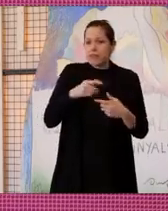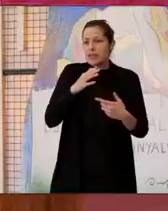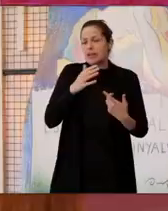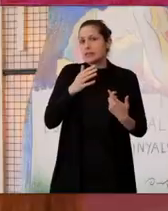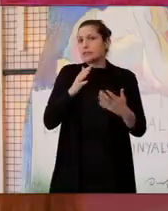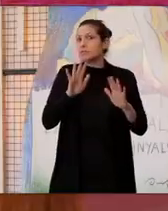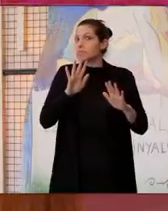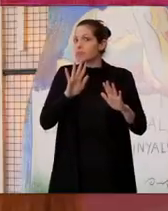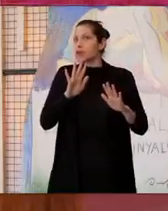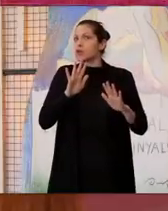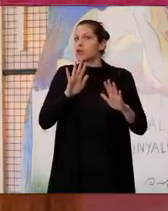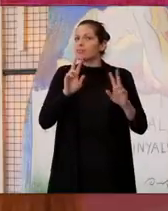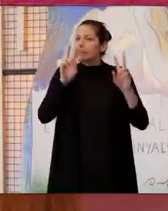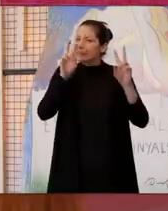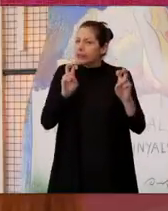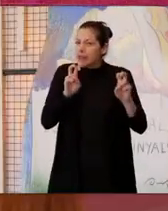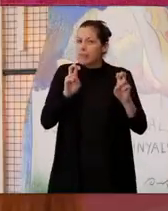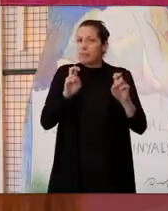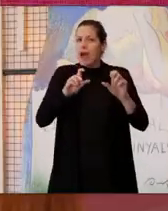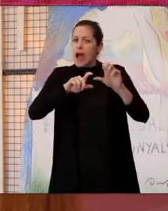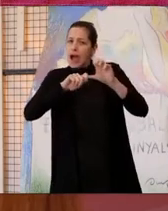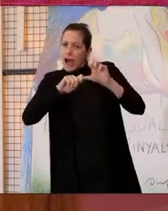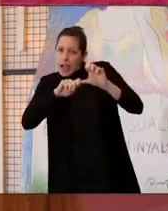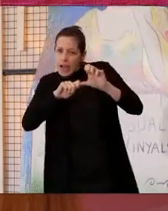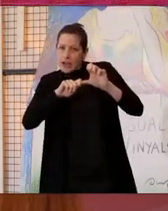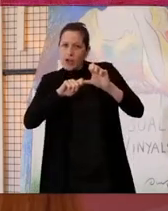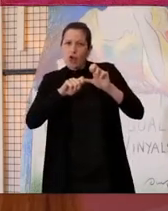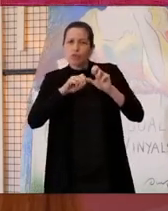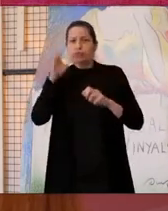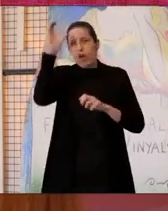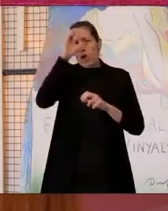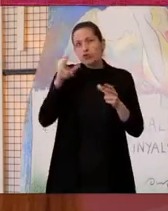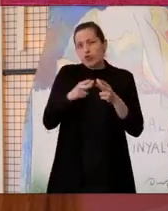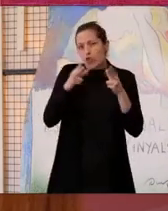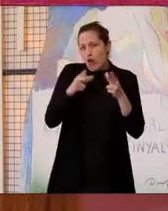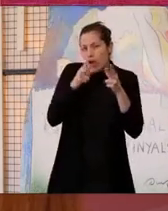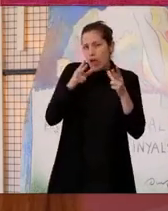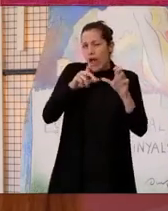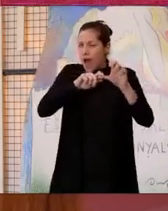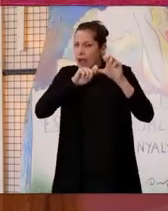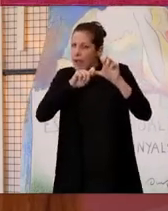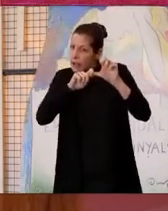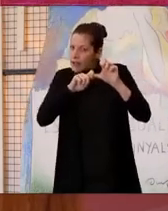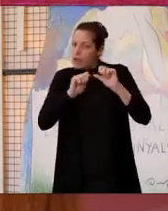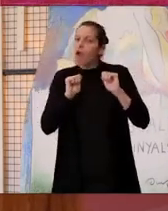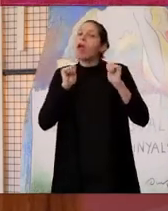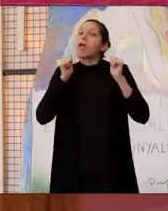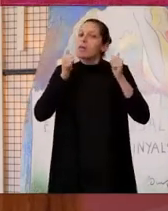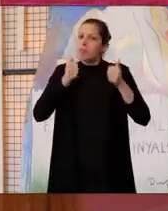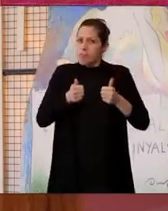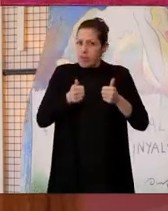ha crecido enormemente la importancia de la sociología del género se ha hecho una asignatura